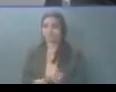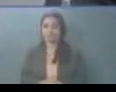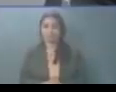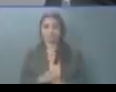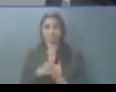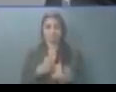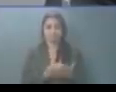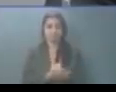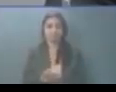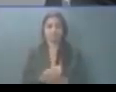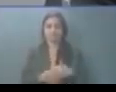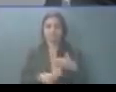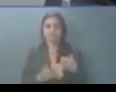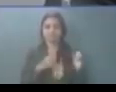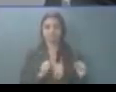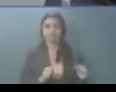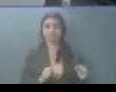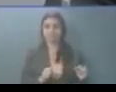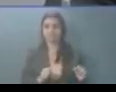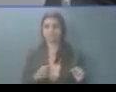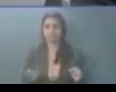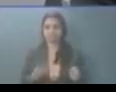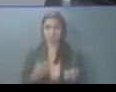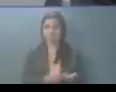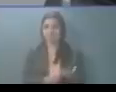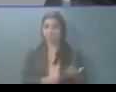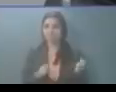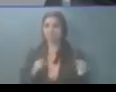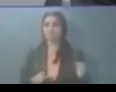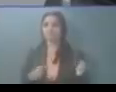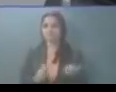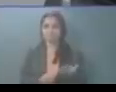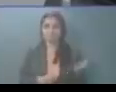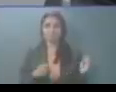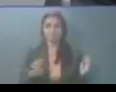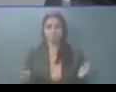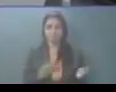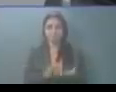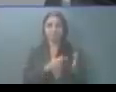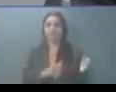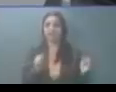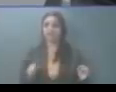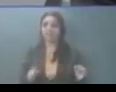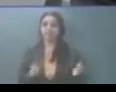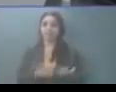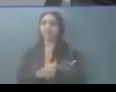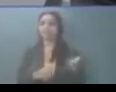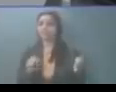la compra de insumos médicos a un diputado, Gustavo Escalante, diputado de esta Asamblea Legislativa.